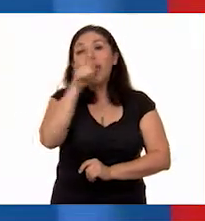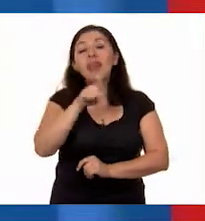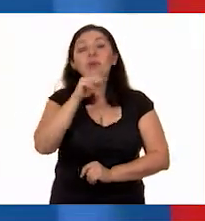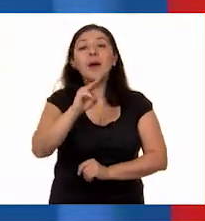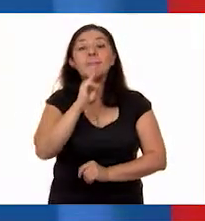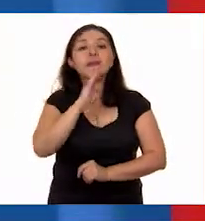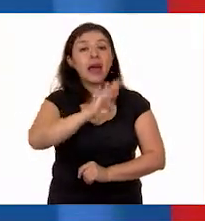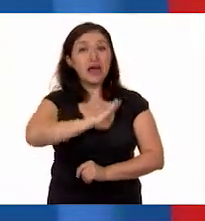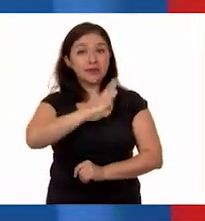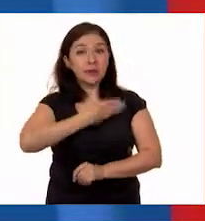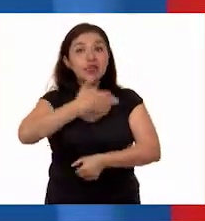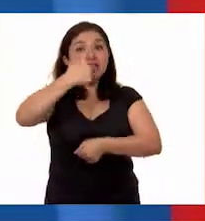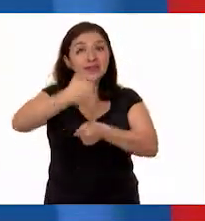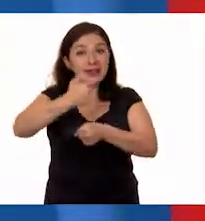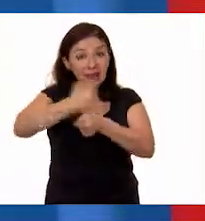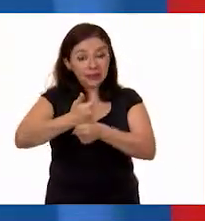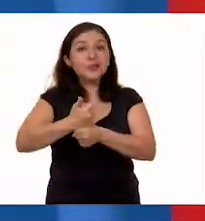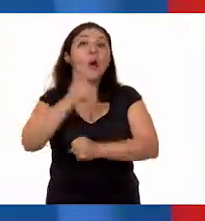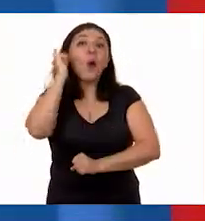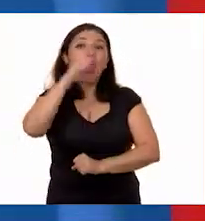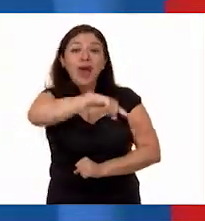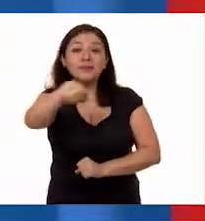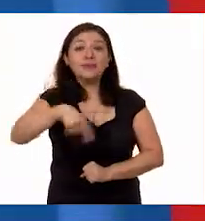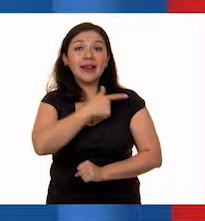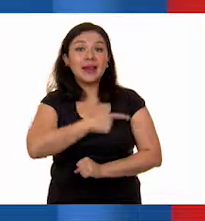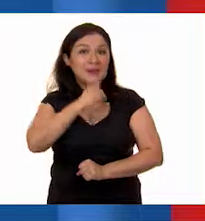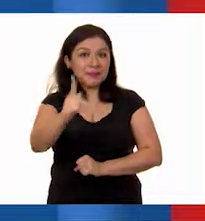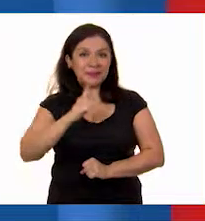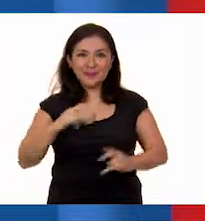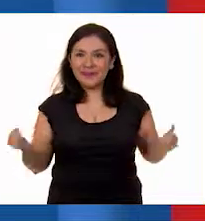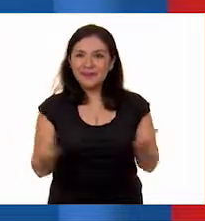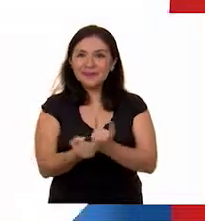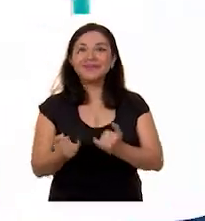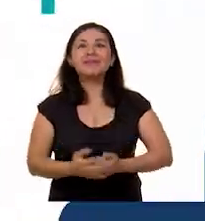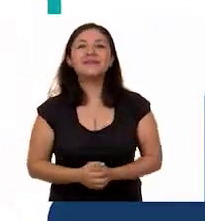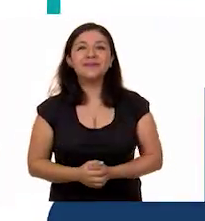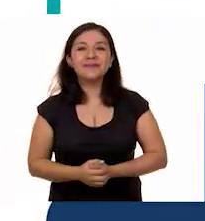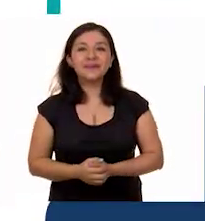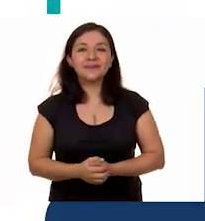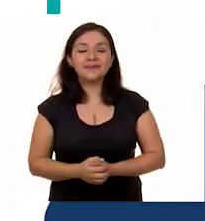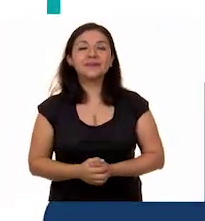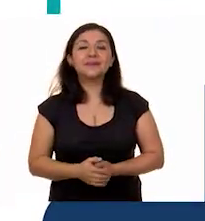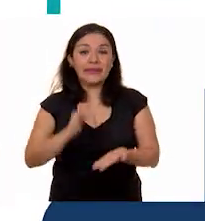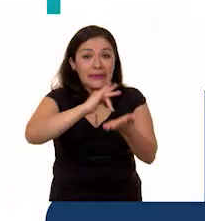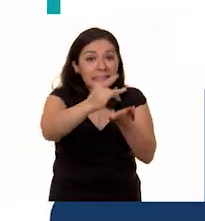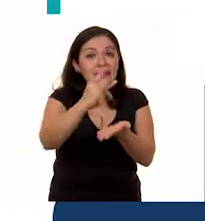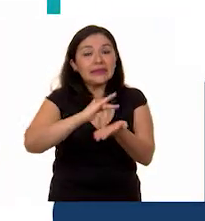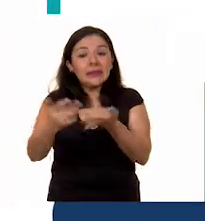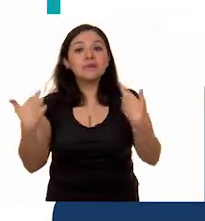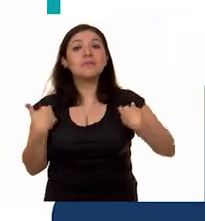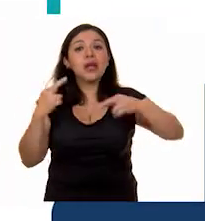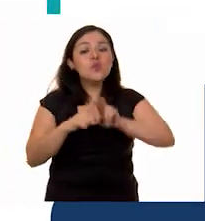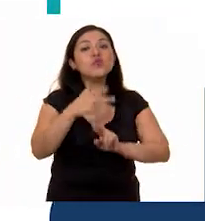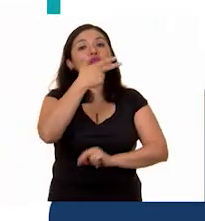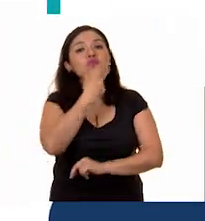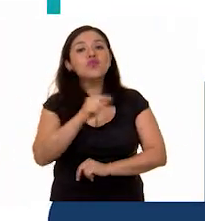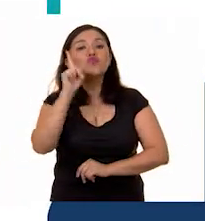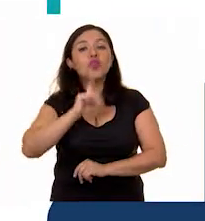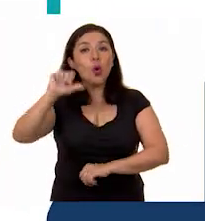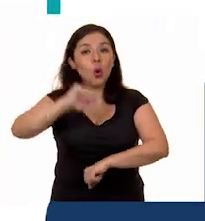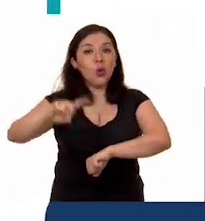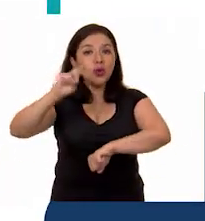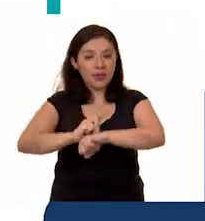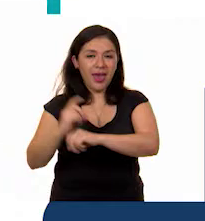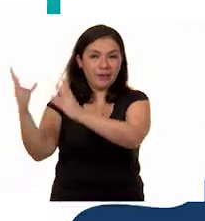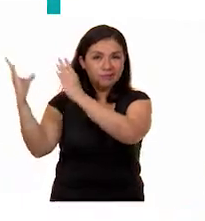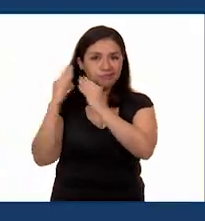materna español de 6º grado y espero que lo hayan disfrutado tanto como nosotros. Les damos las gracias a las maestras y maestros que el día de hoy